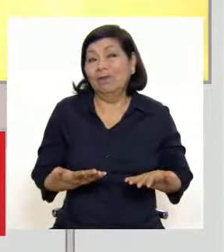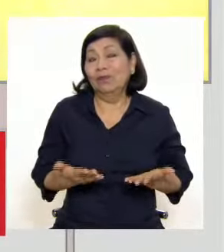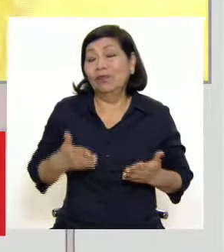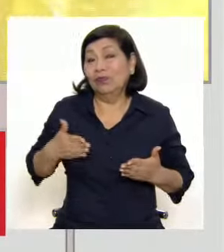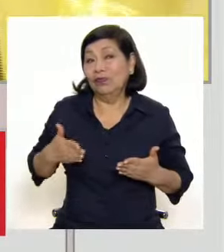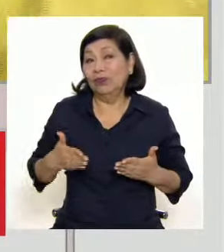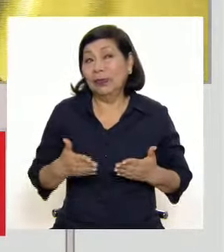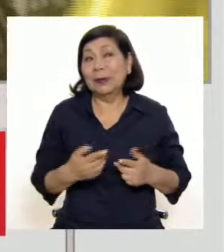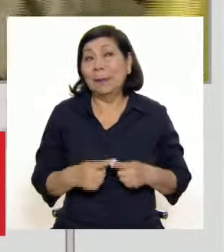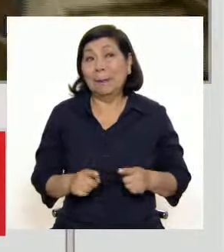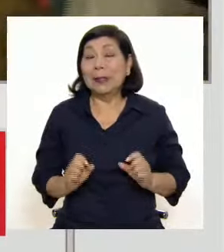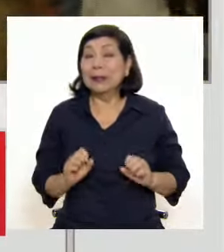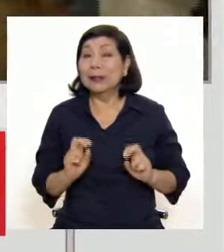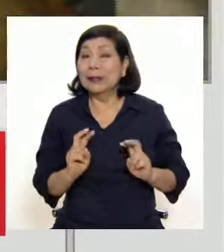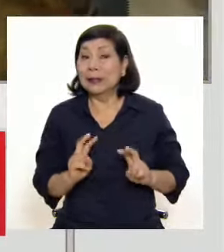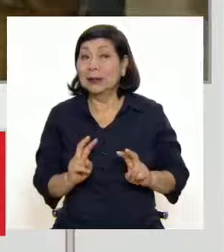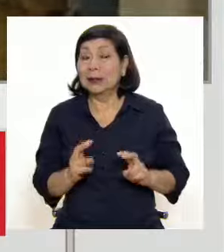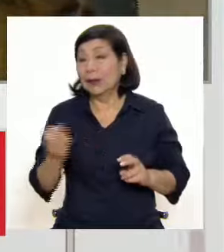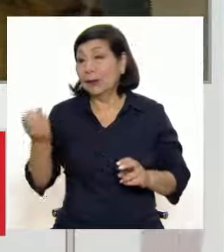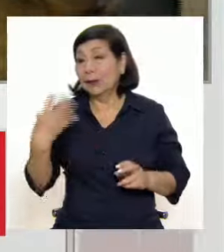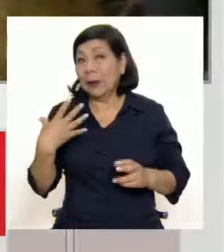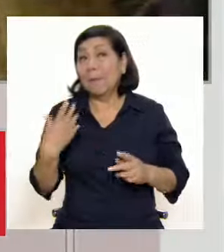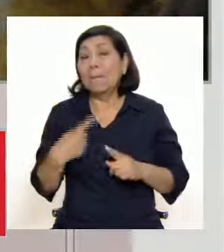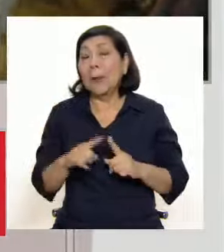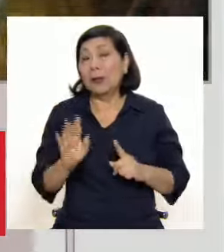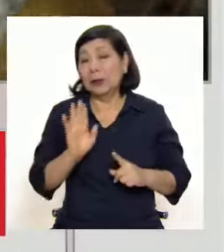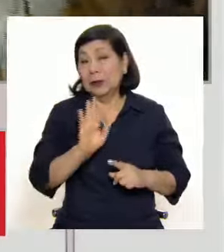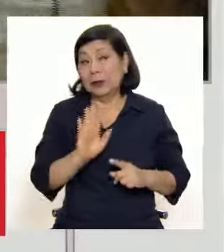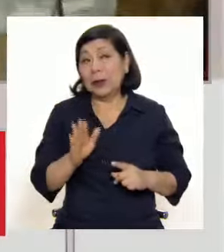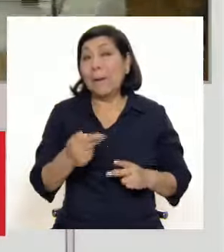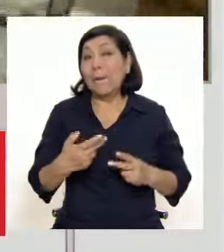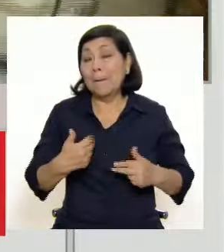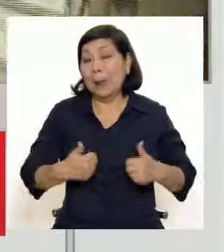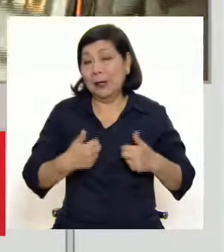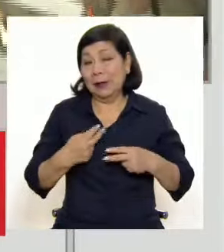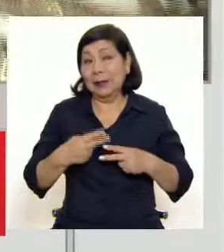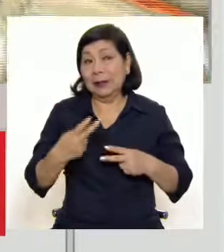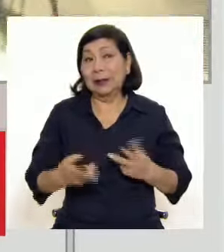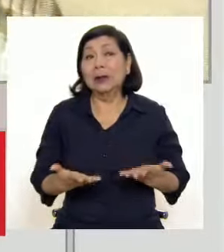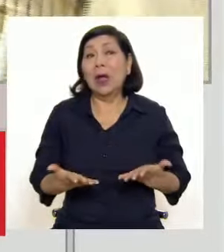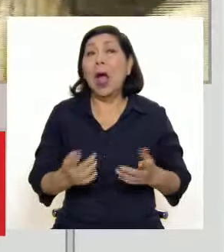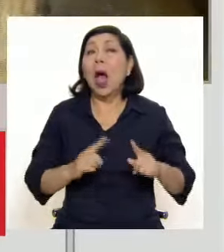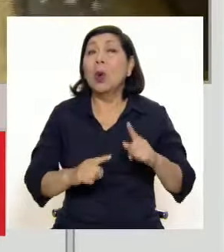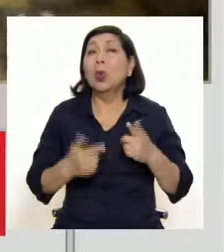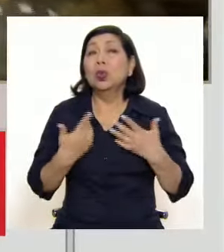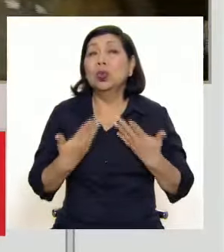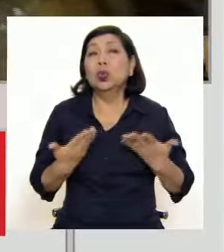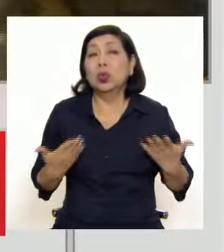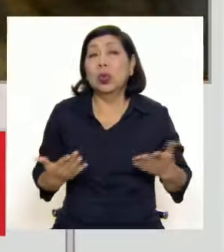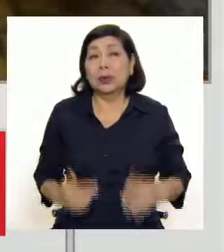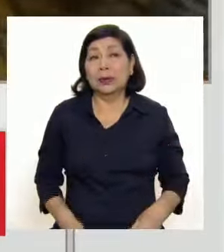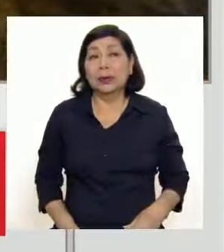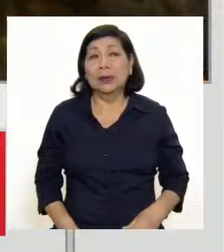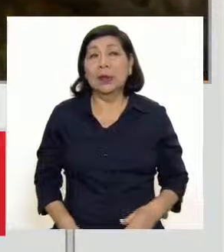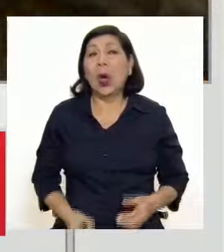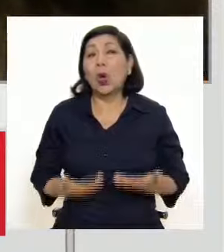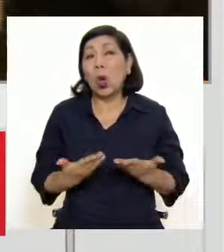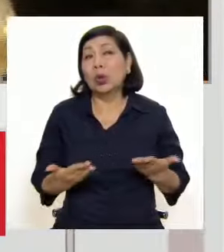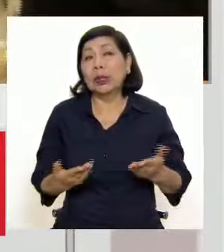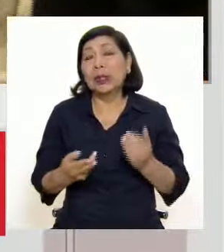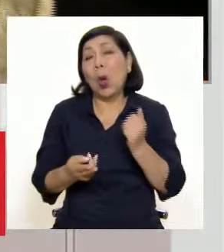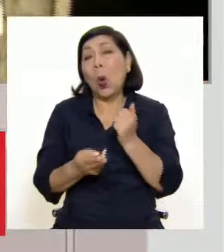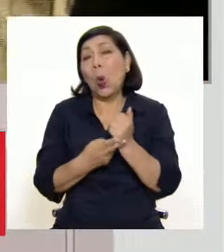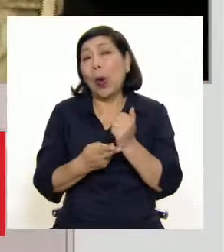esta situación. Tenemos información por parte de los vecinos que perdieron algunas mercancías